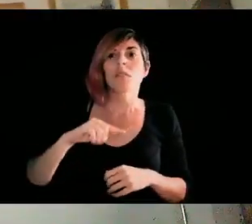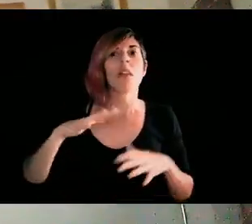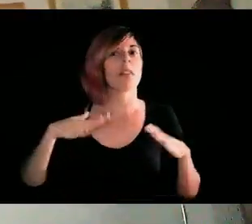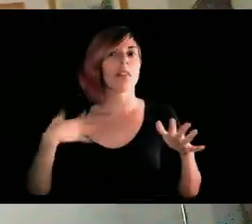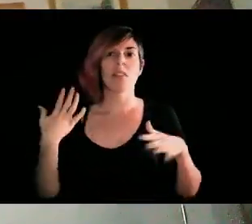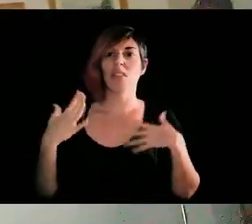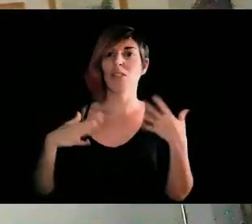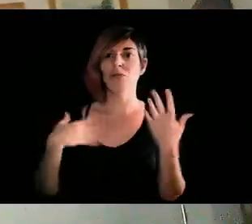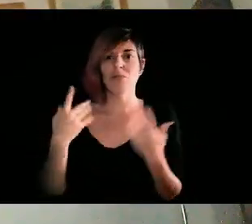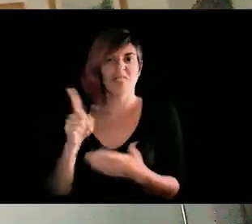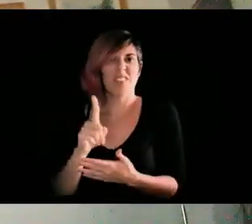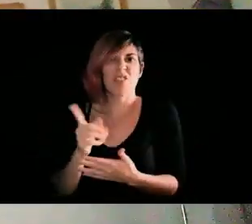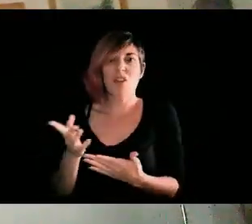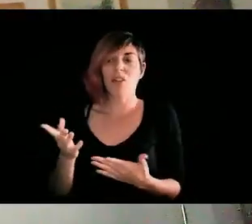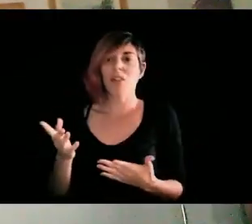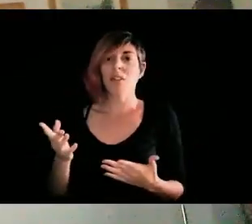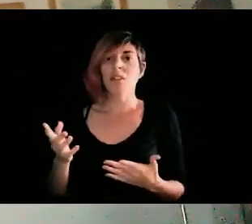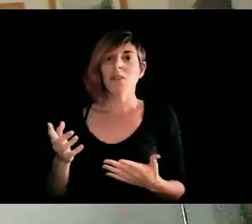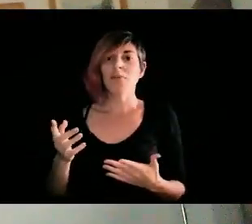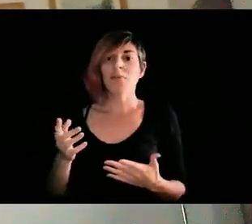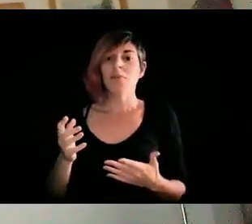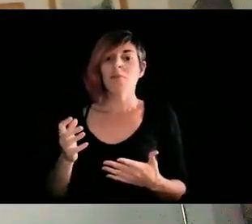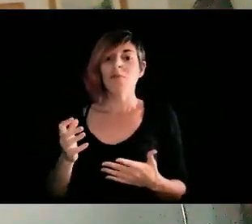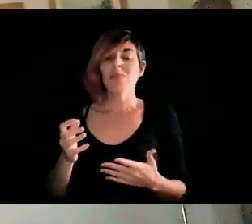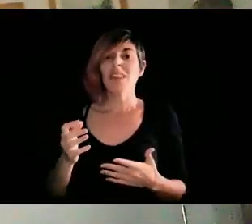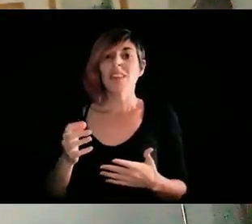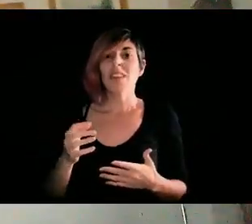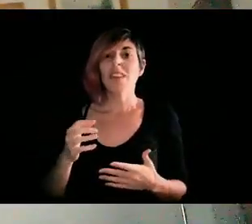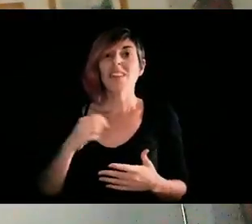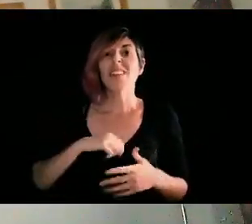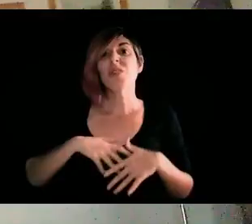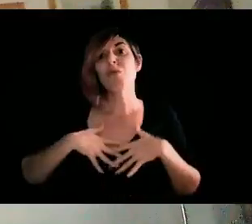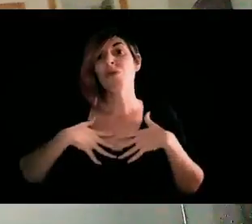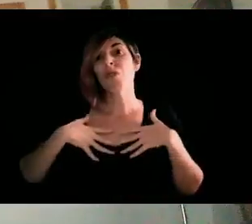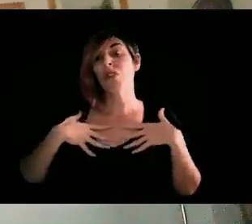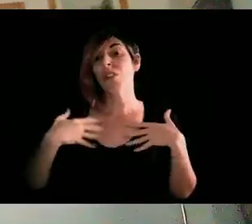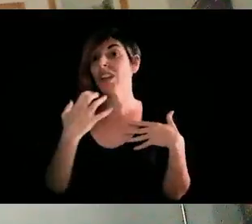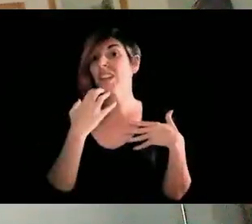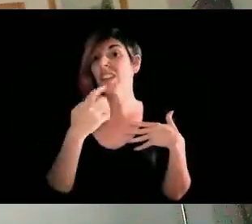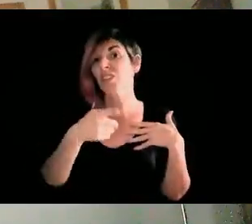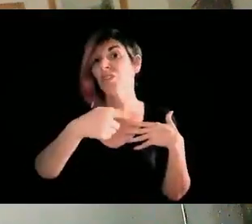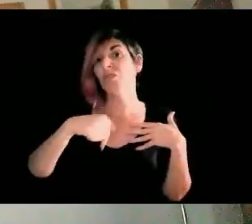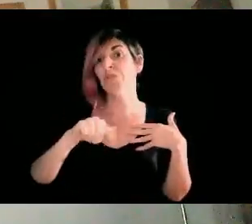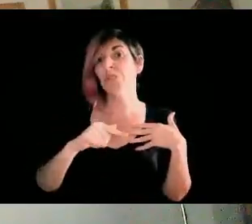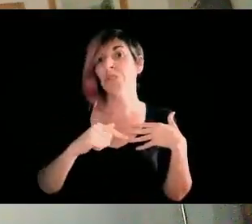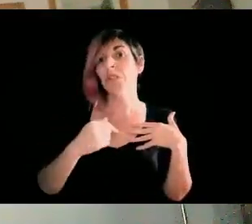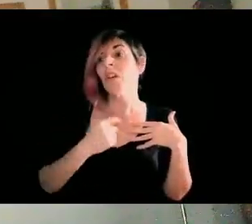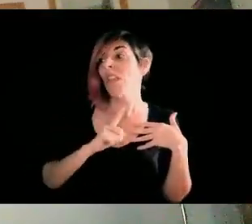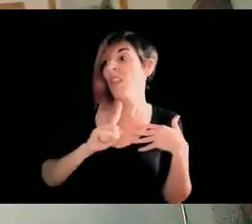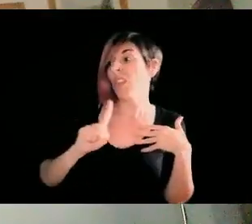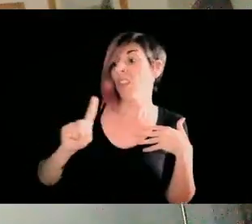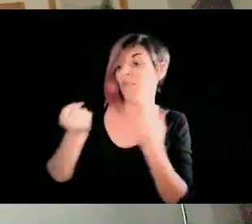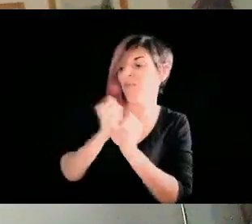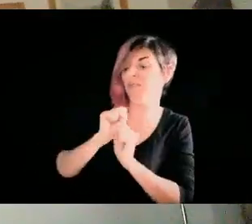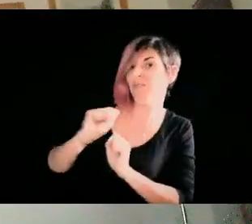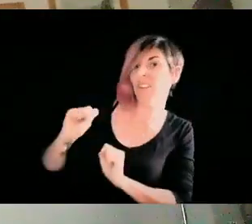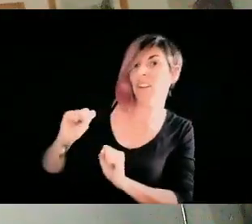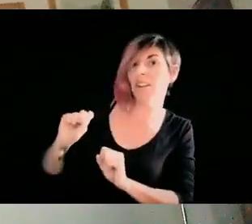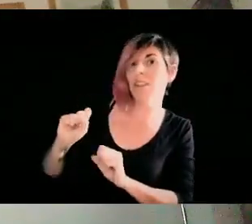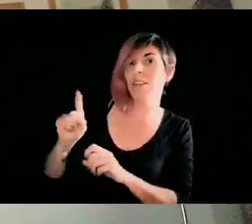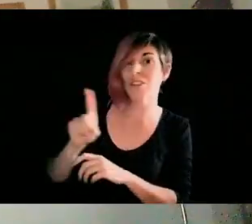las disfrutemos, sino que son emociones que cuando no huimos de ellas, que cuando